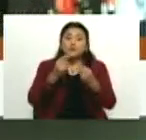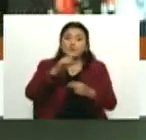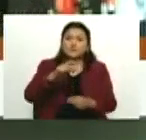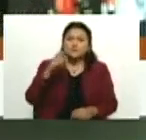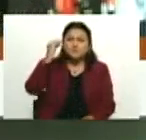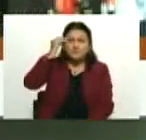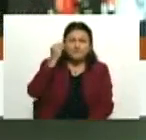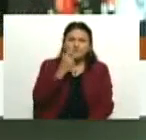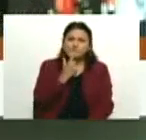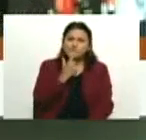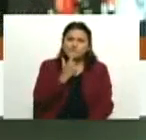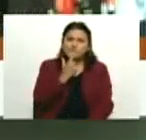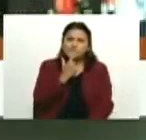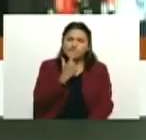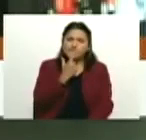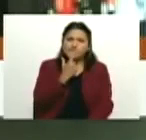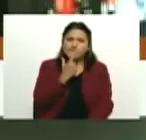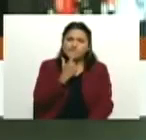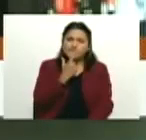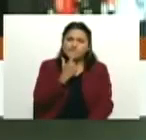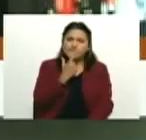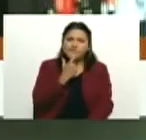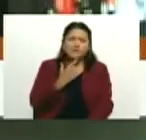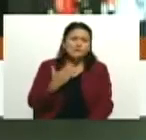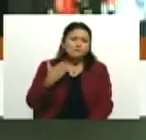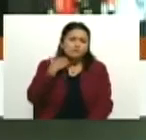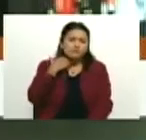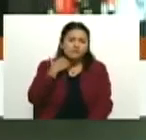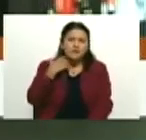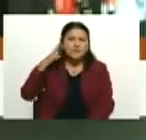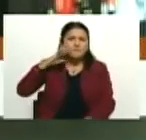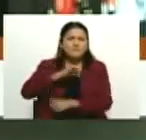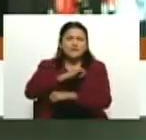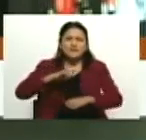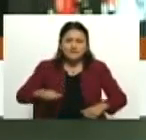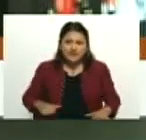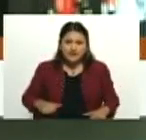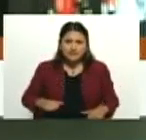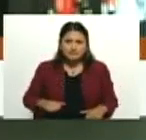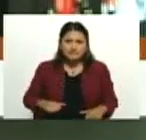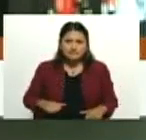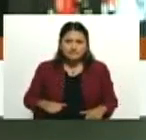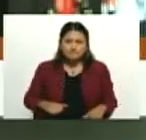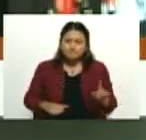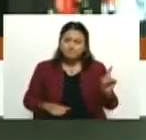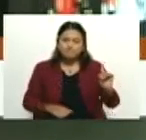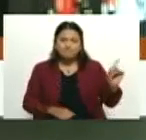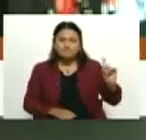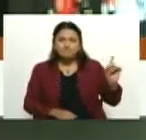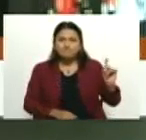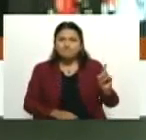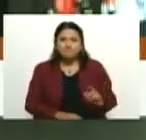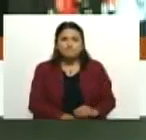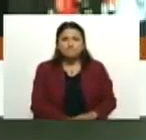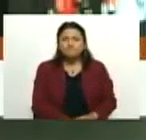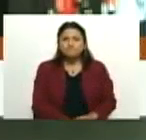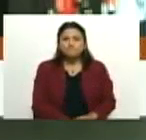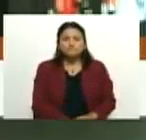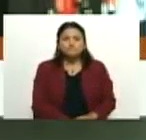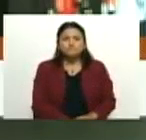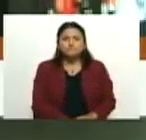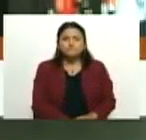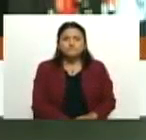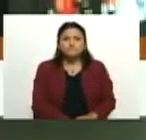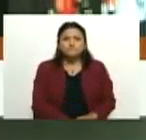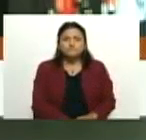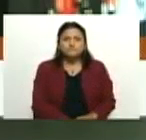ambas habían sido una derrota militar, ¿no?, una derrota militar. Creo que la historia no